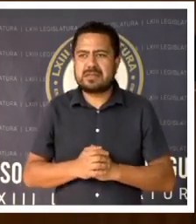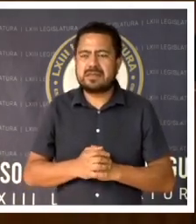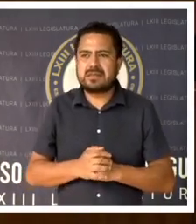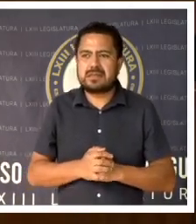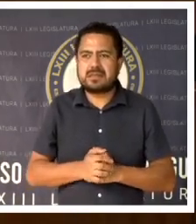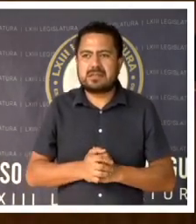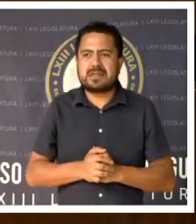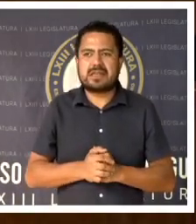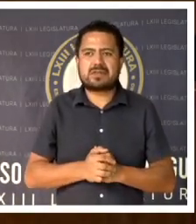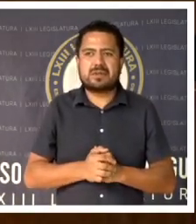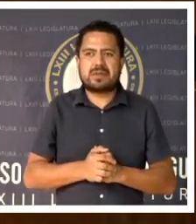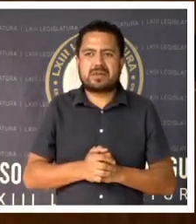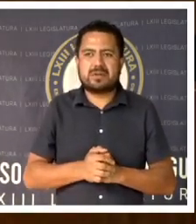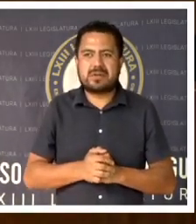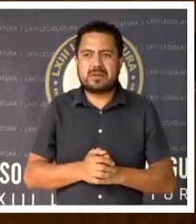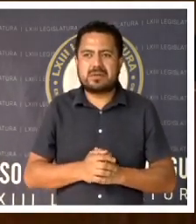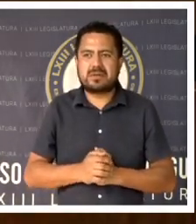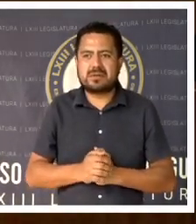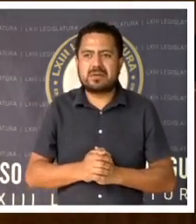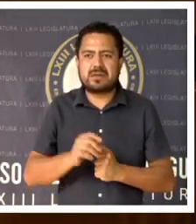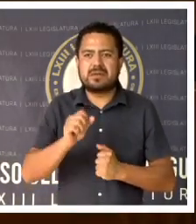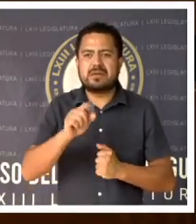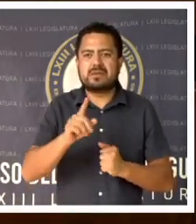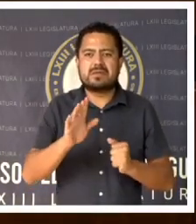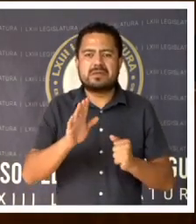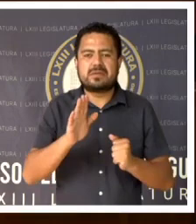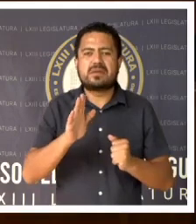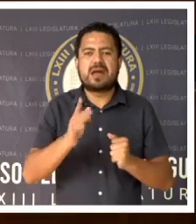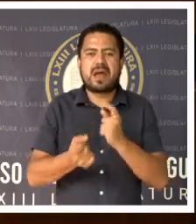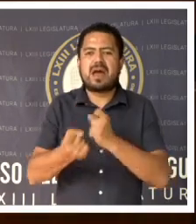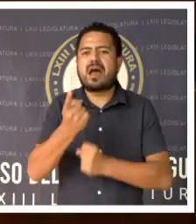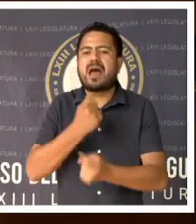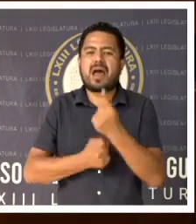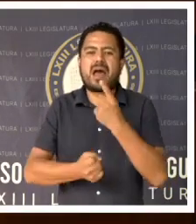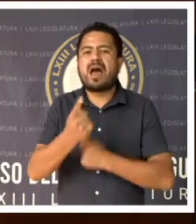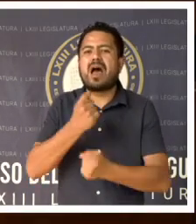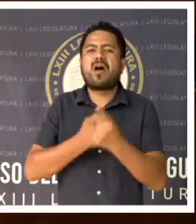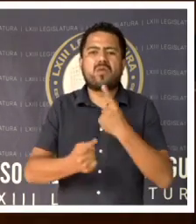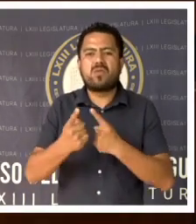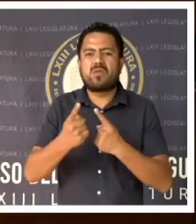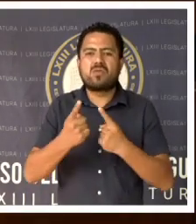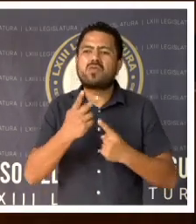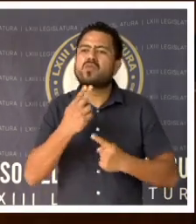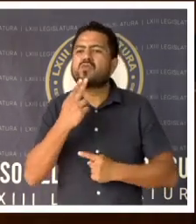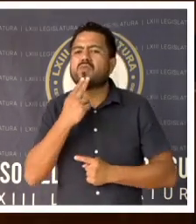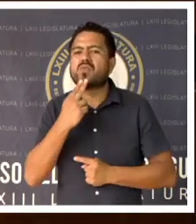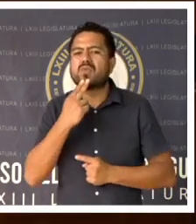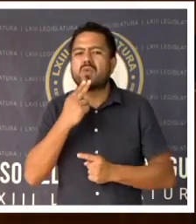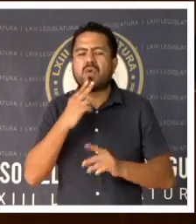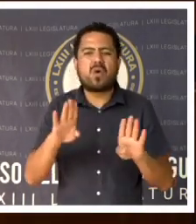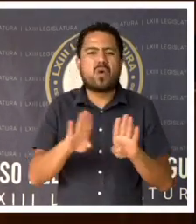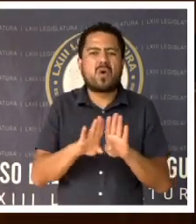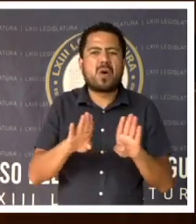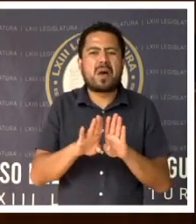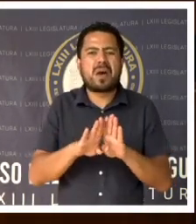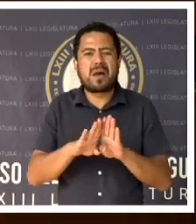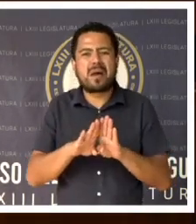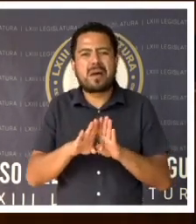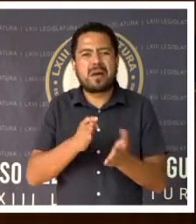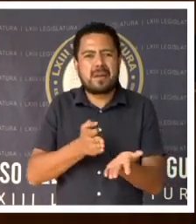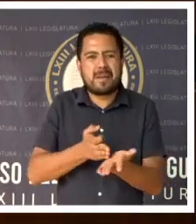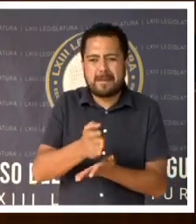invisibilizados durante 70 años y algunos que fueron utilizados como estructuras